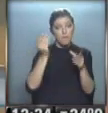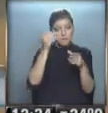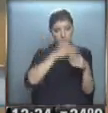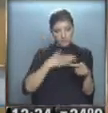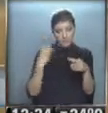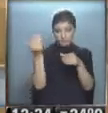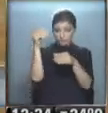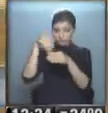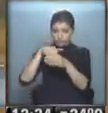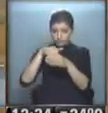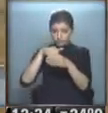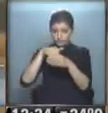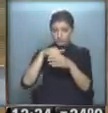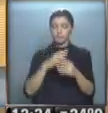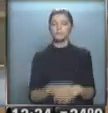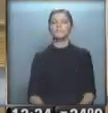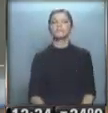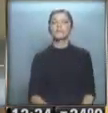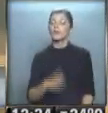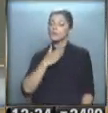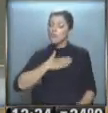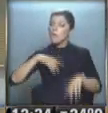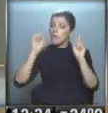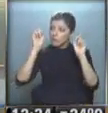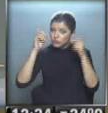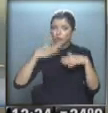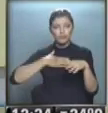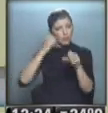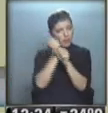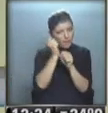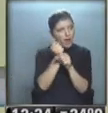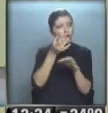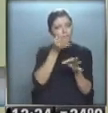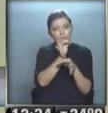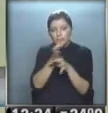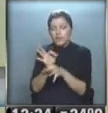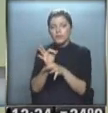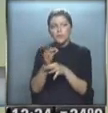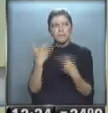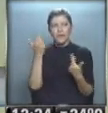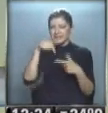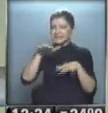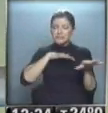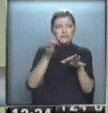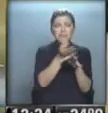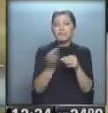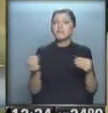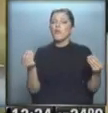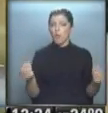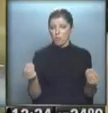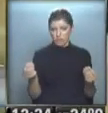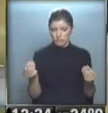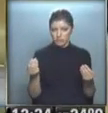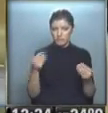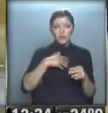años. Soy profesor y mi trabajo es explicar cosas. Pero ¿cómo explico algo así? ¿Cómo